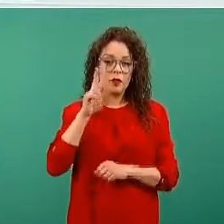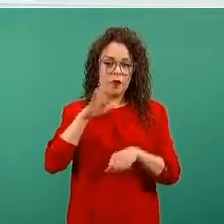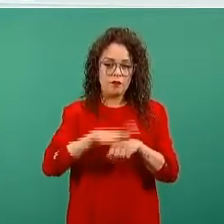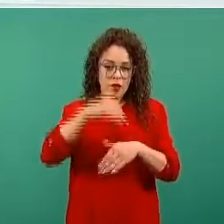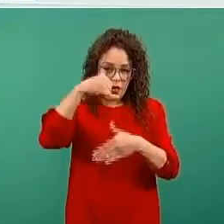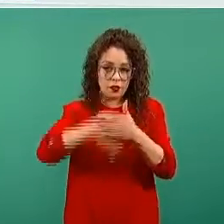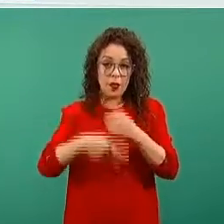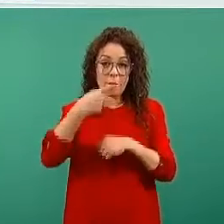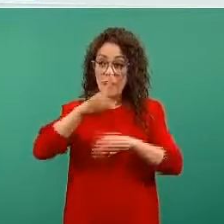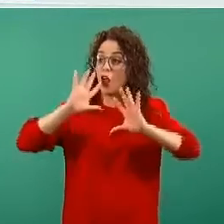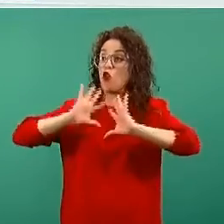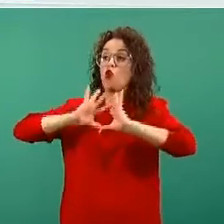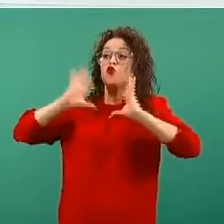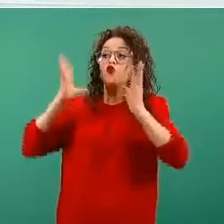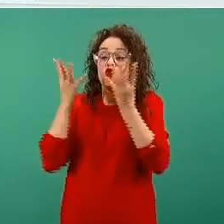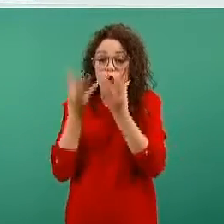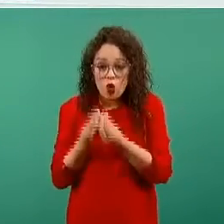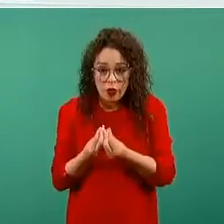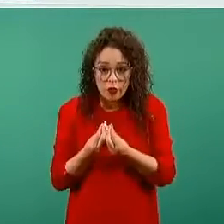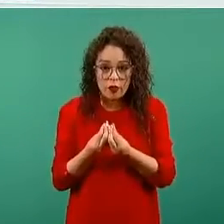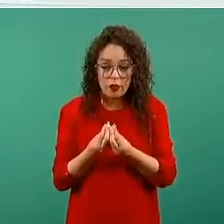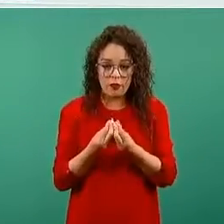subpoblaciones,